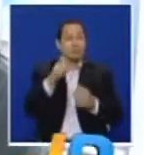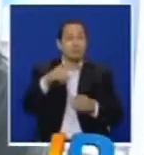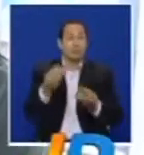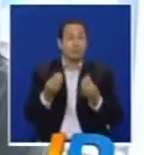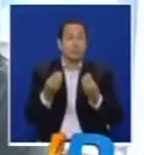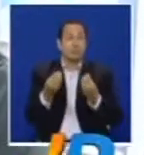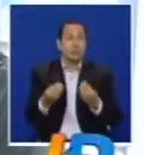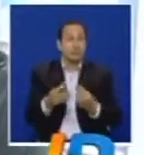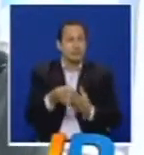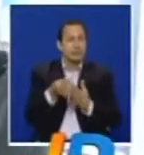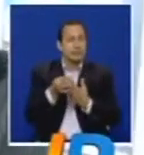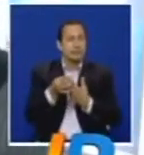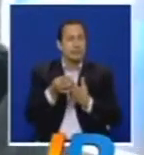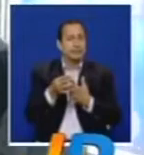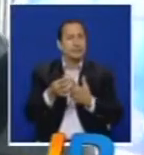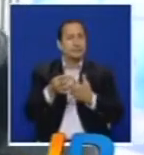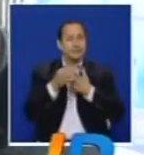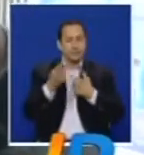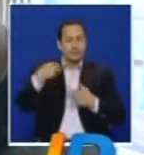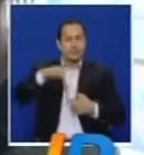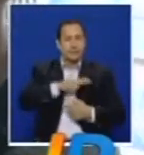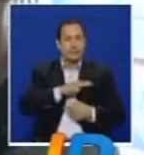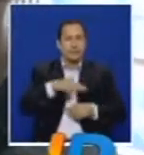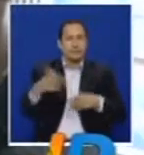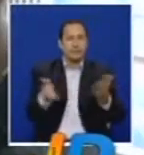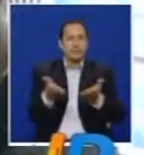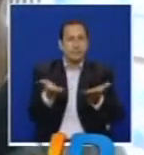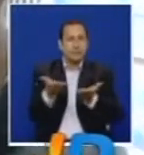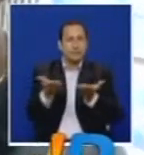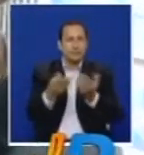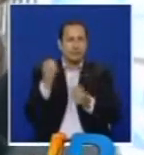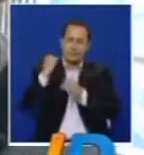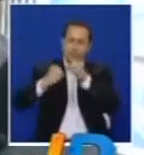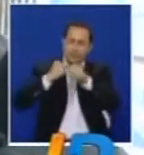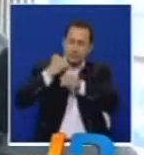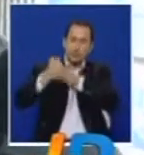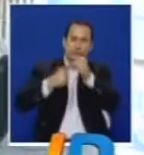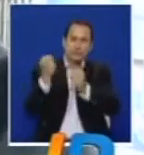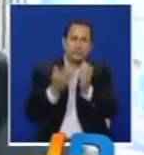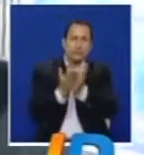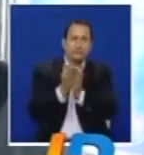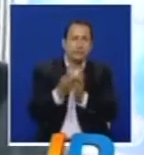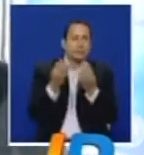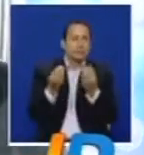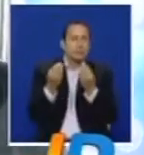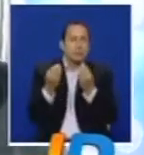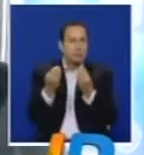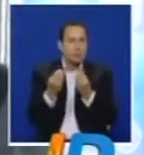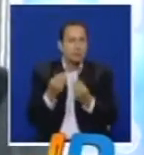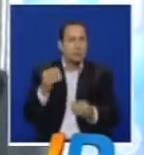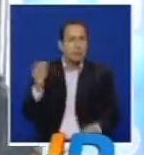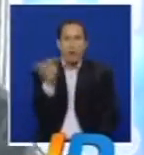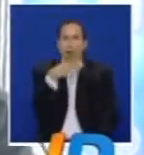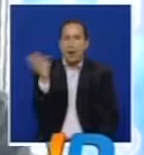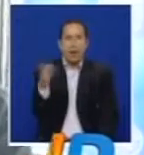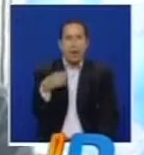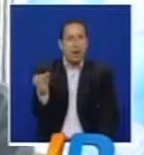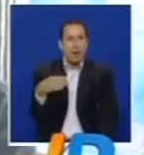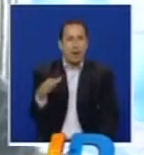y en especial para nosotros los jugadores, ¿no? Son muchos años ya de no estar ahí y ojalá ante Ecuador